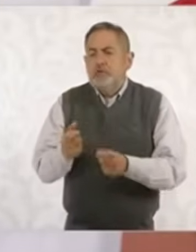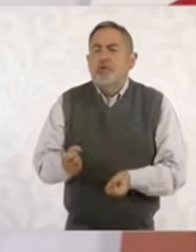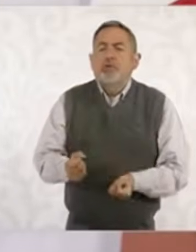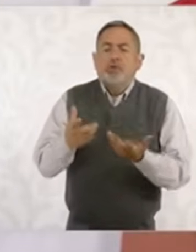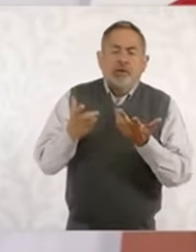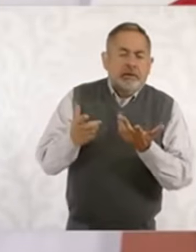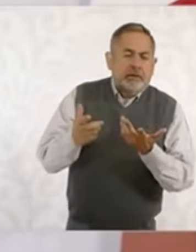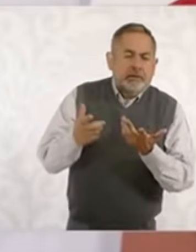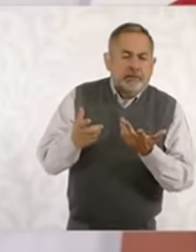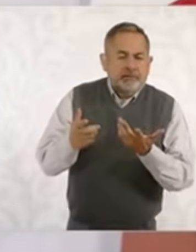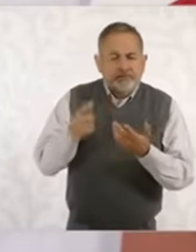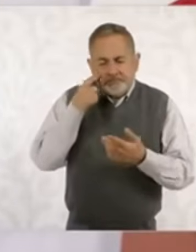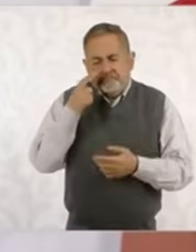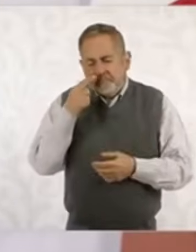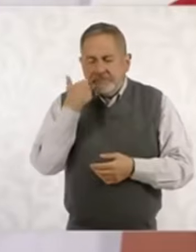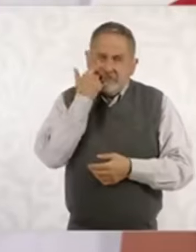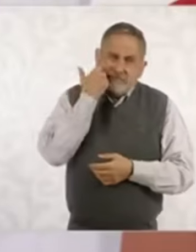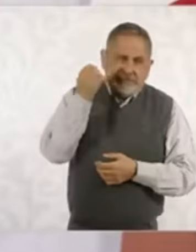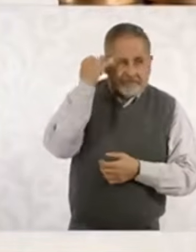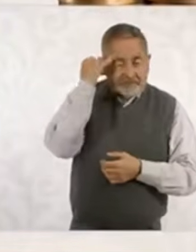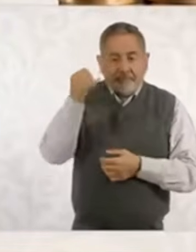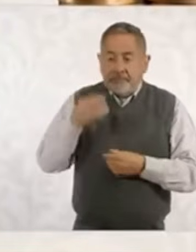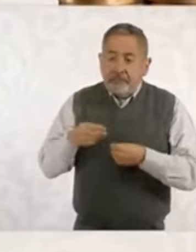financiamientos, queremos otorgar